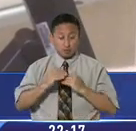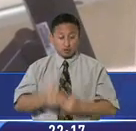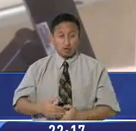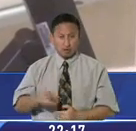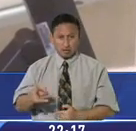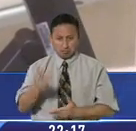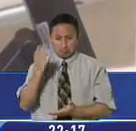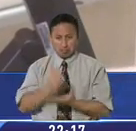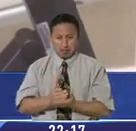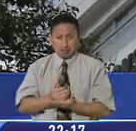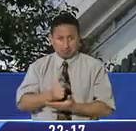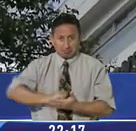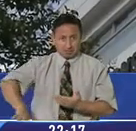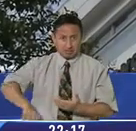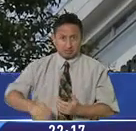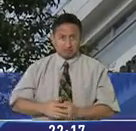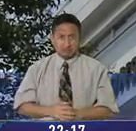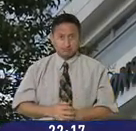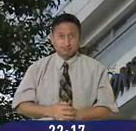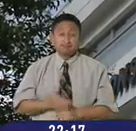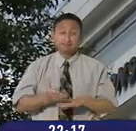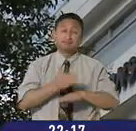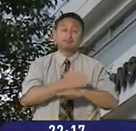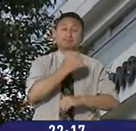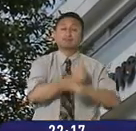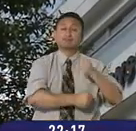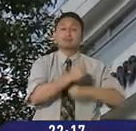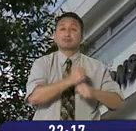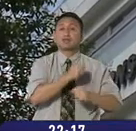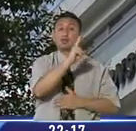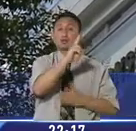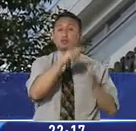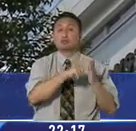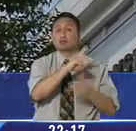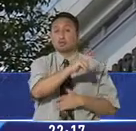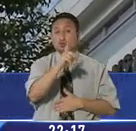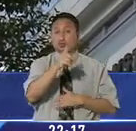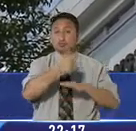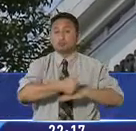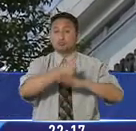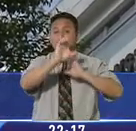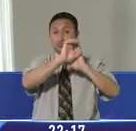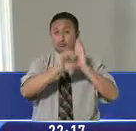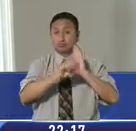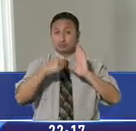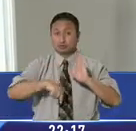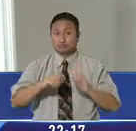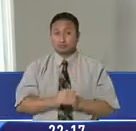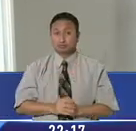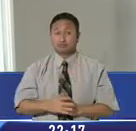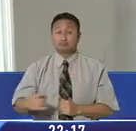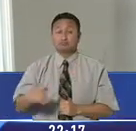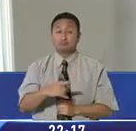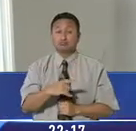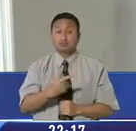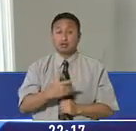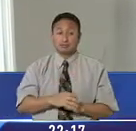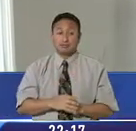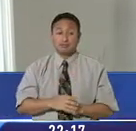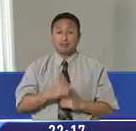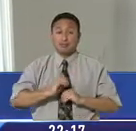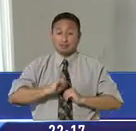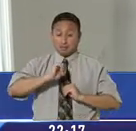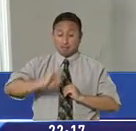hijo o hija? En abril del 2021, la Corte Constitucional se pronunció a favor de la despenalización del